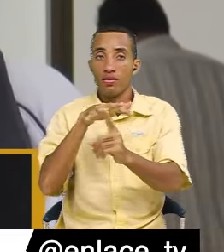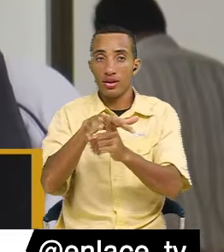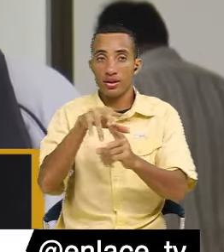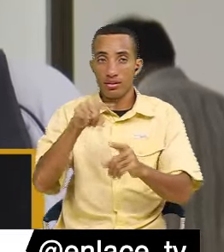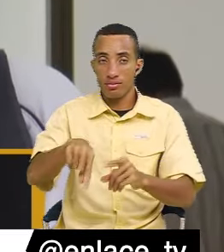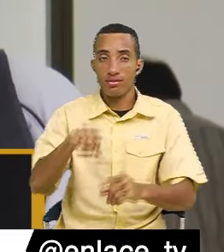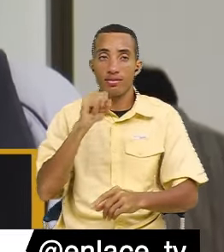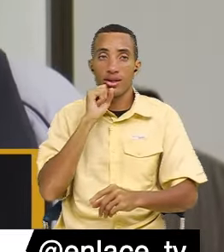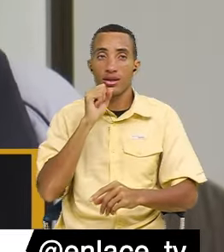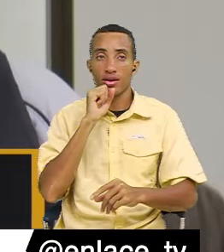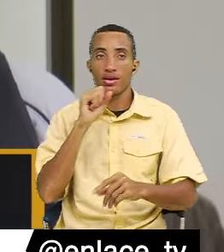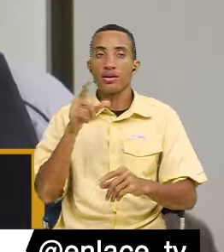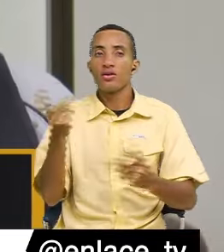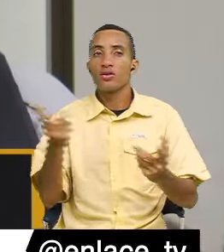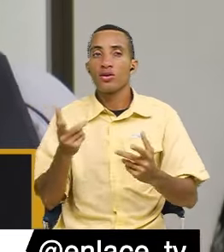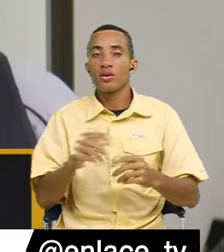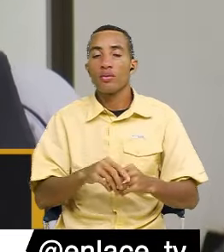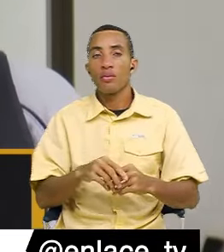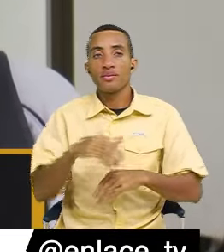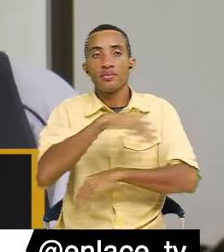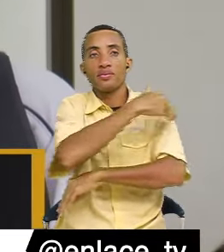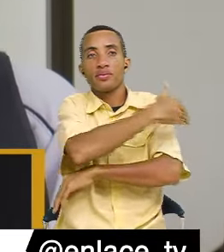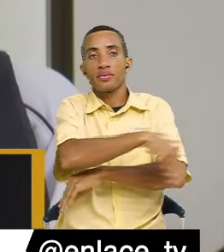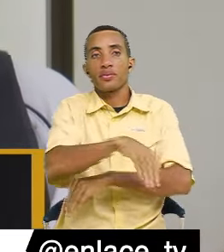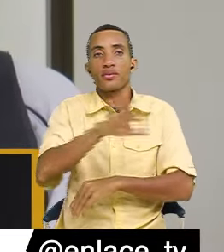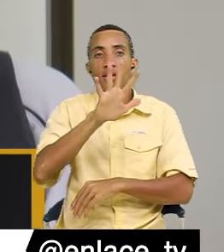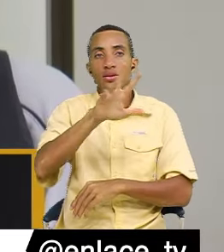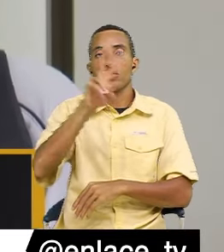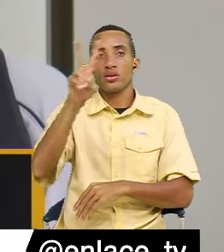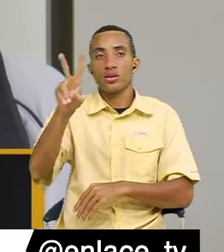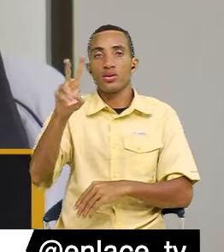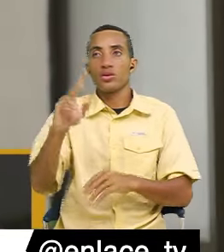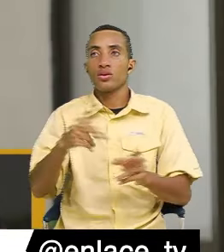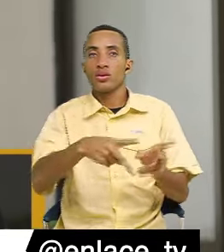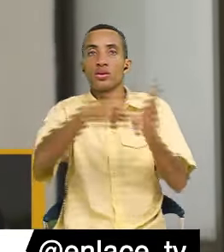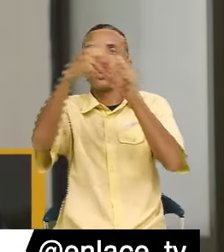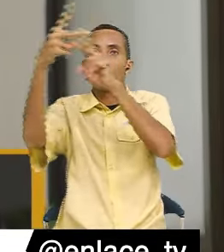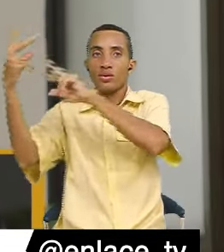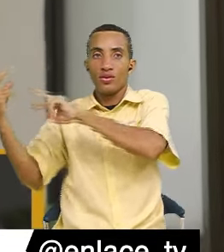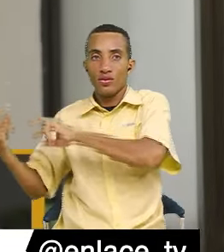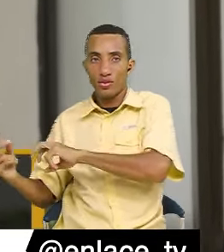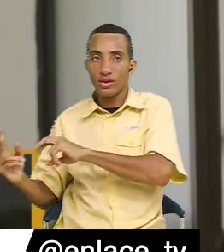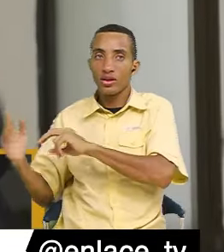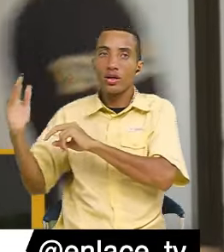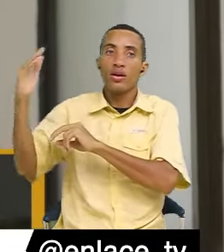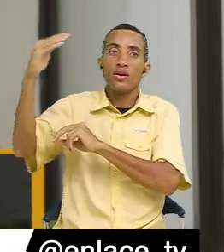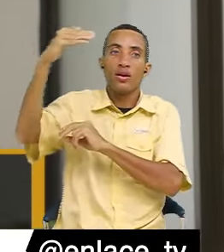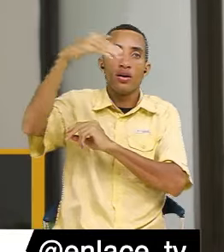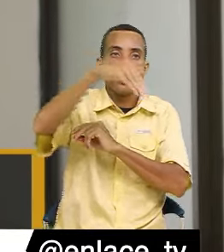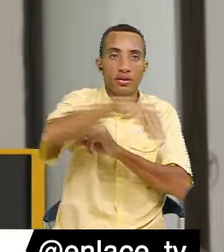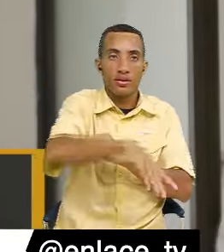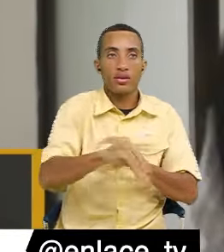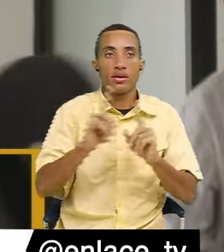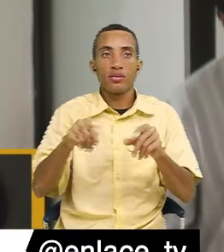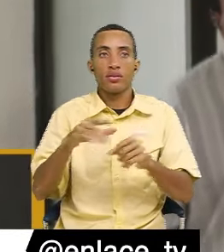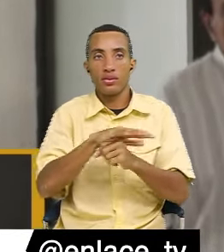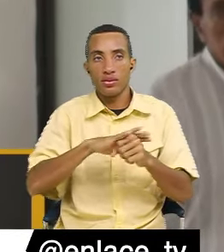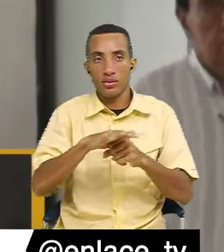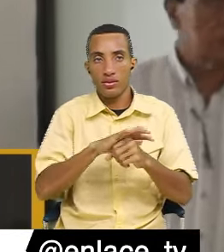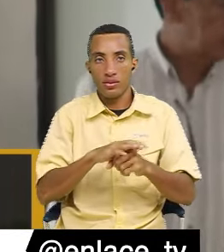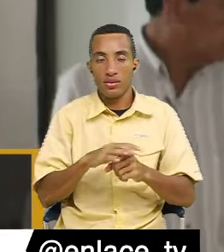Bermeja en el sector de la 52 viniendo del Puente Elevado y lo que es la carrera 28. Lo propio ha hecho el presidente de la Junta de Acción Comunal del barrio